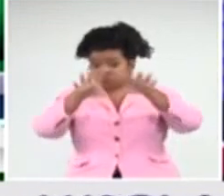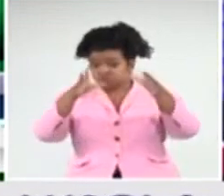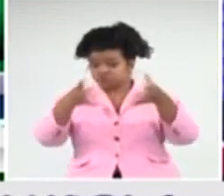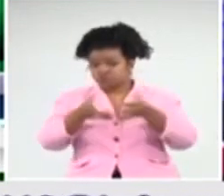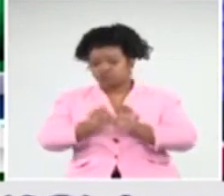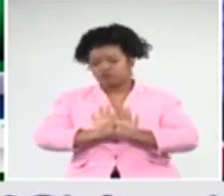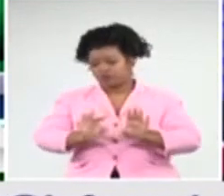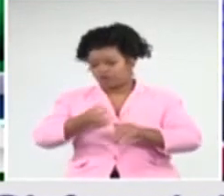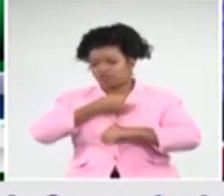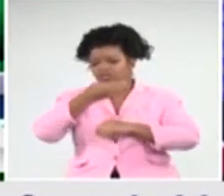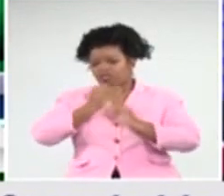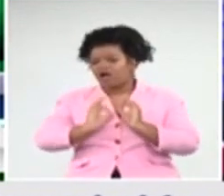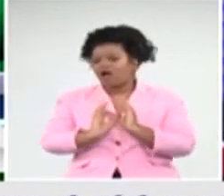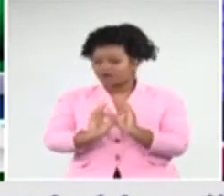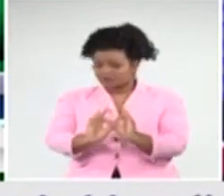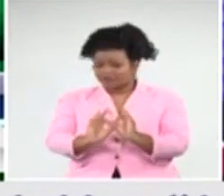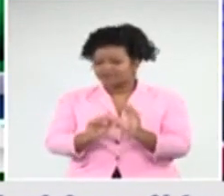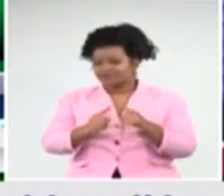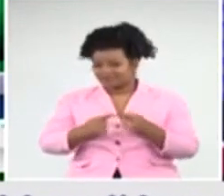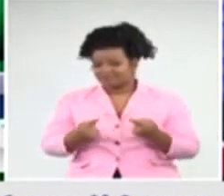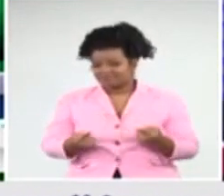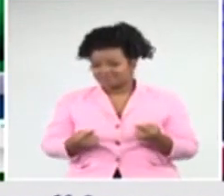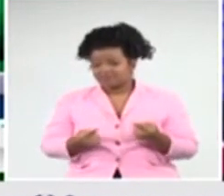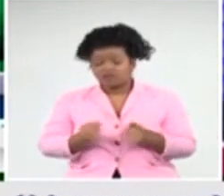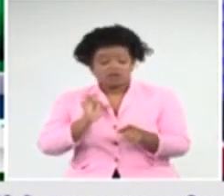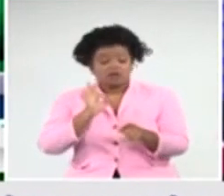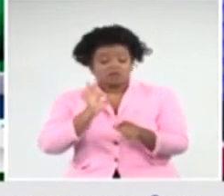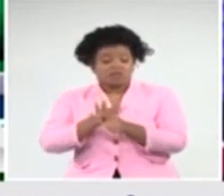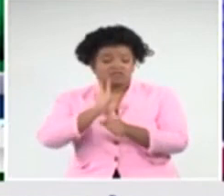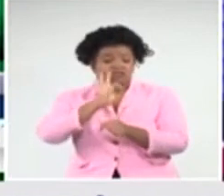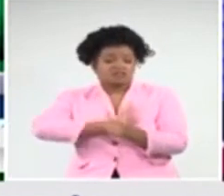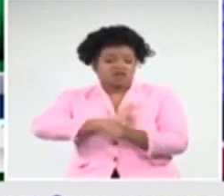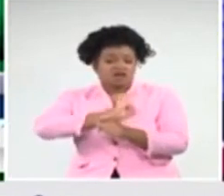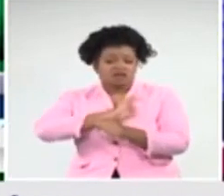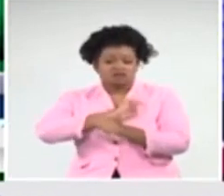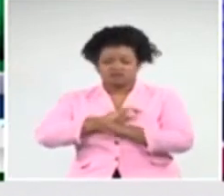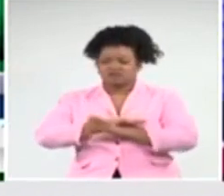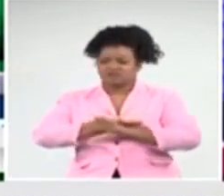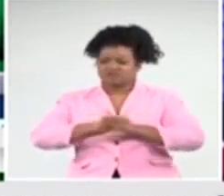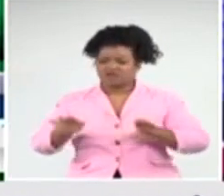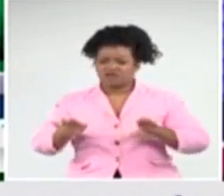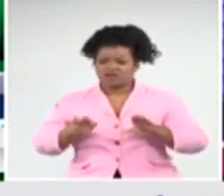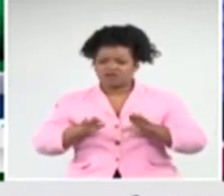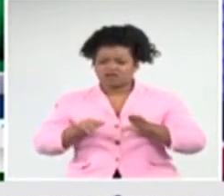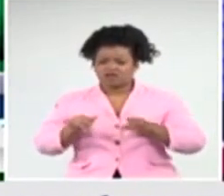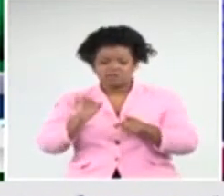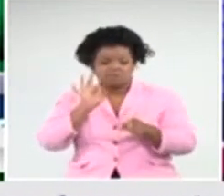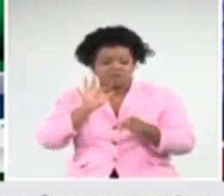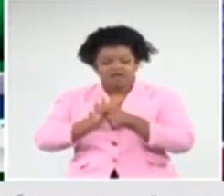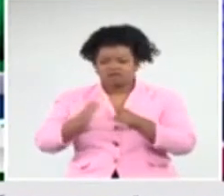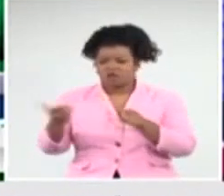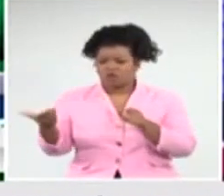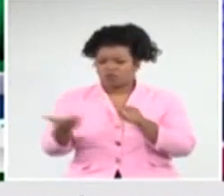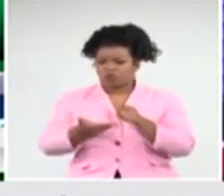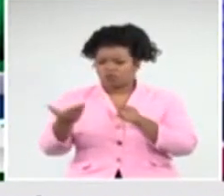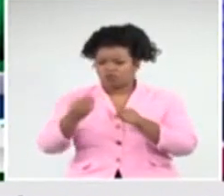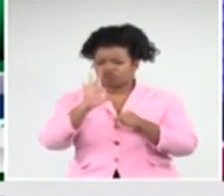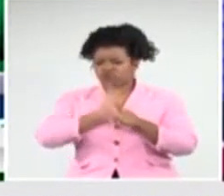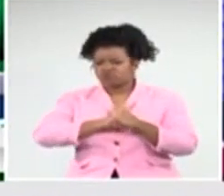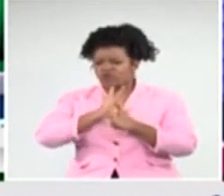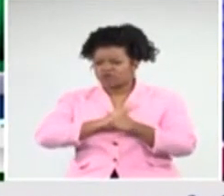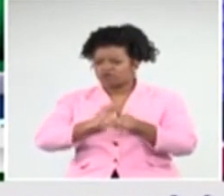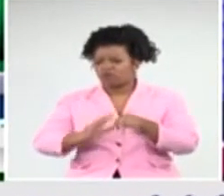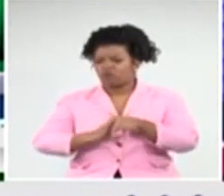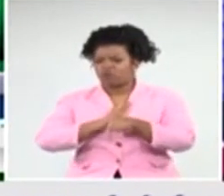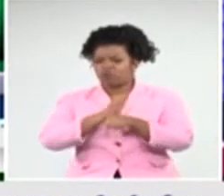así, como comienzan los síntomas de una forma más precoz que lo que hacían los